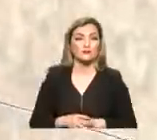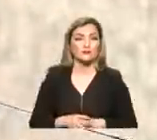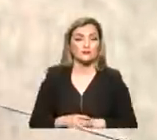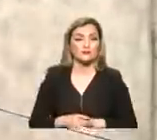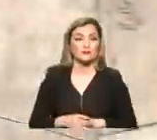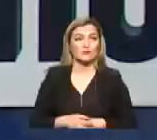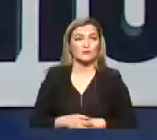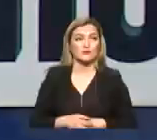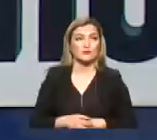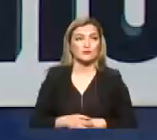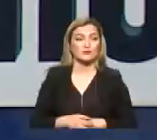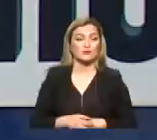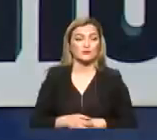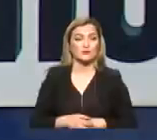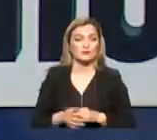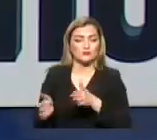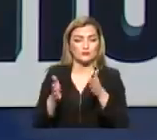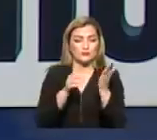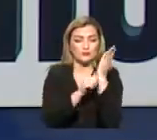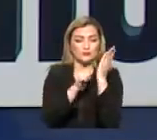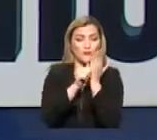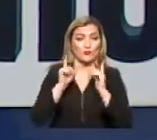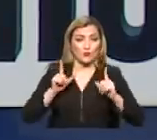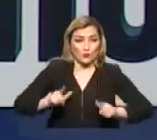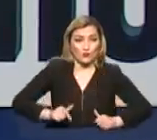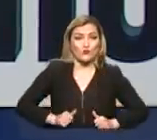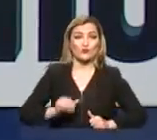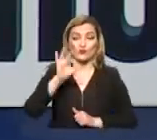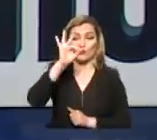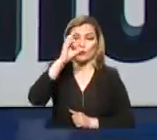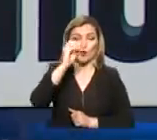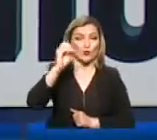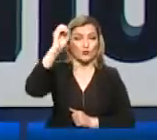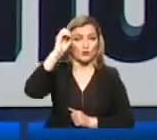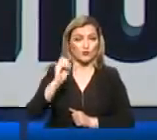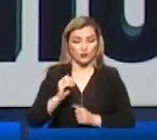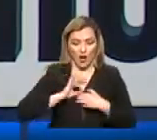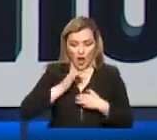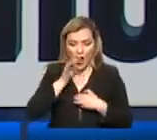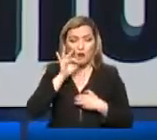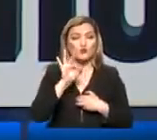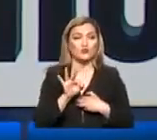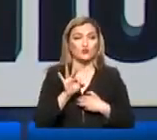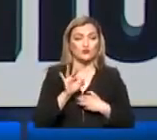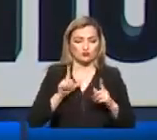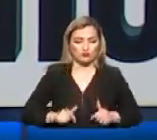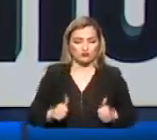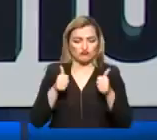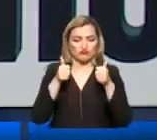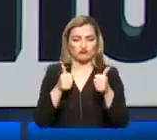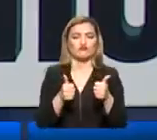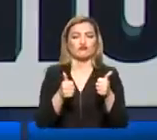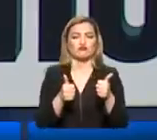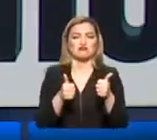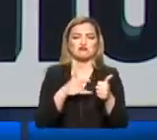Coello, 24 horas. Y según el ministro de Salud, casi el 90% de los contagiados de COVID se recuperó y esto